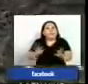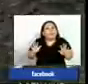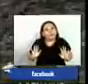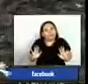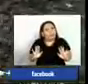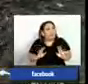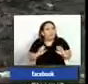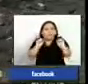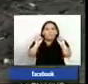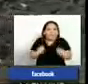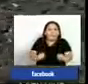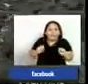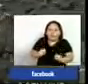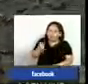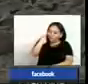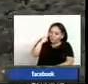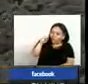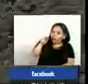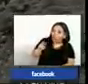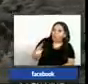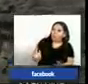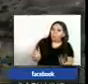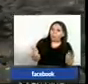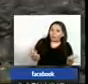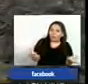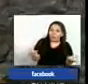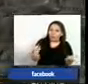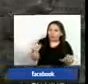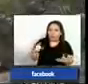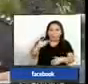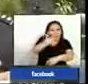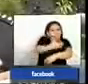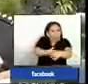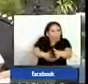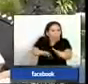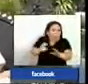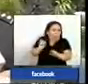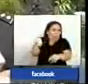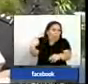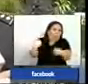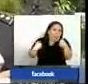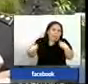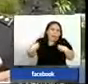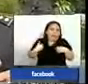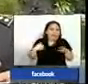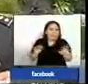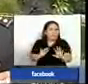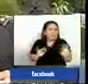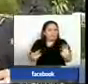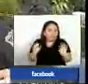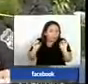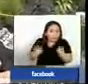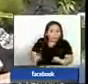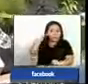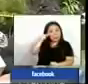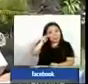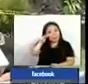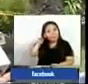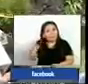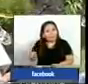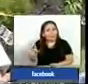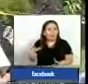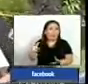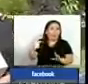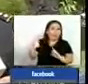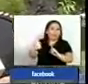no se puede observar a simple vista lesiones o alguna situación que sea algo